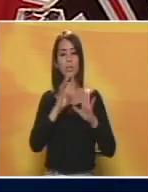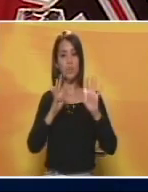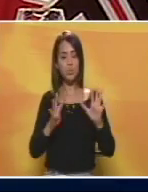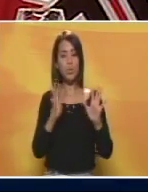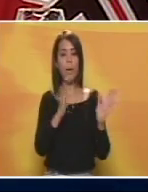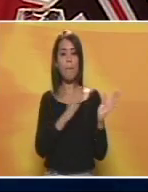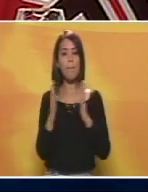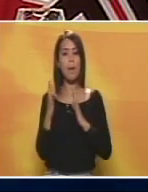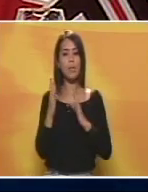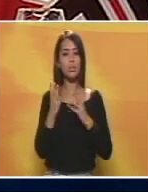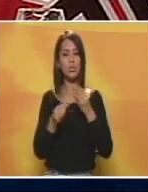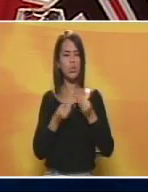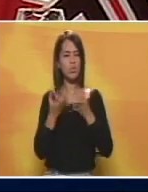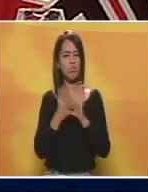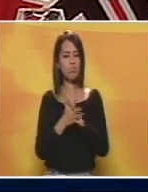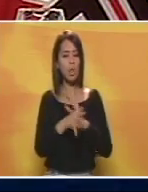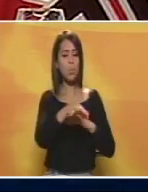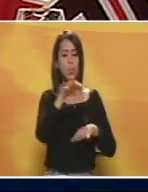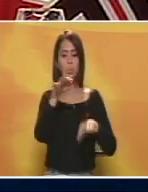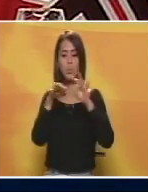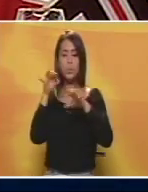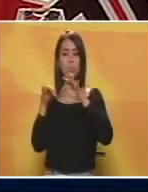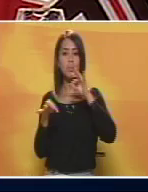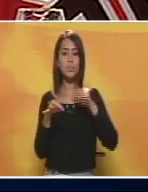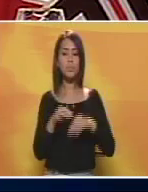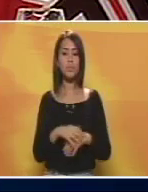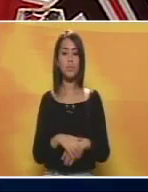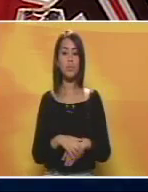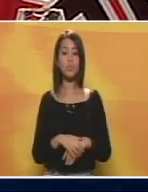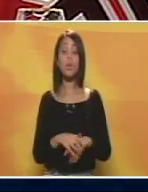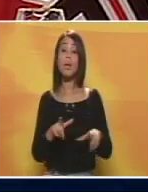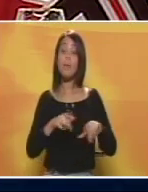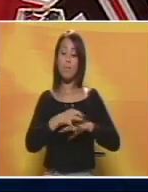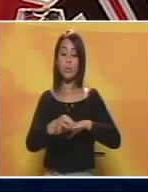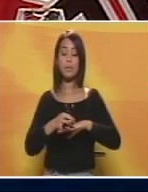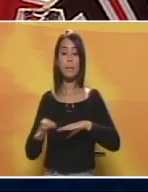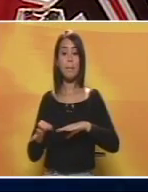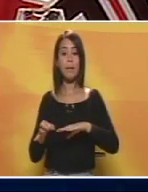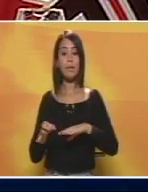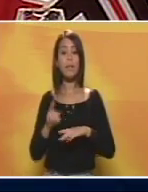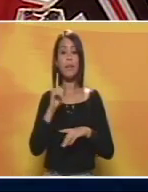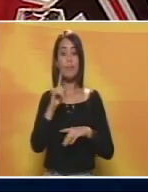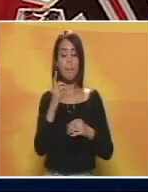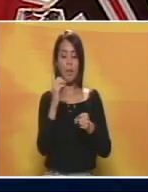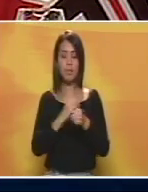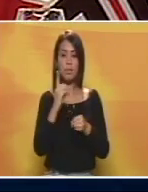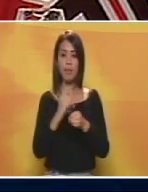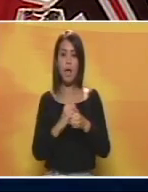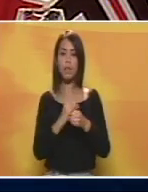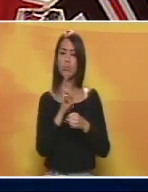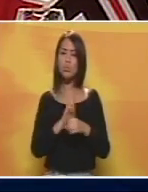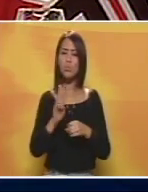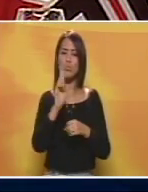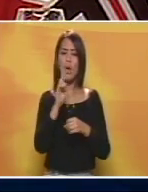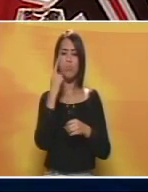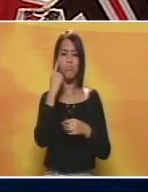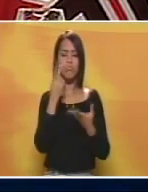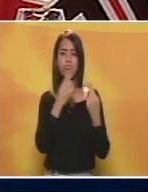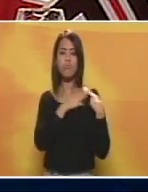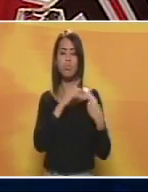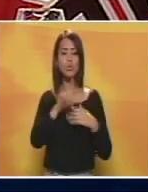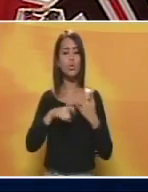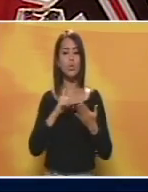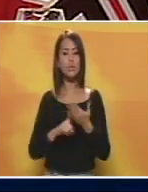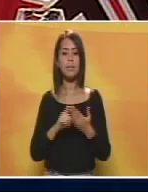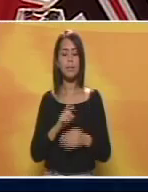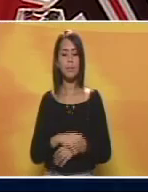se realizó el sorteo de los miembros de mesa, juntas regionales y municipales, y la base de datos utilizada correspondió a la totalidad